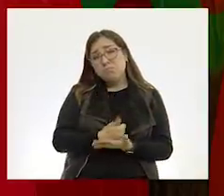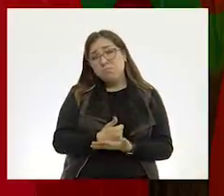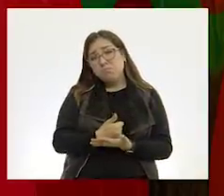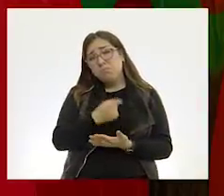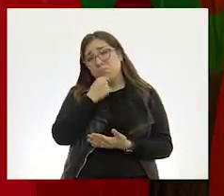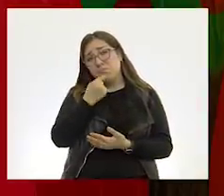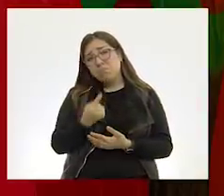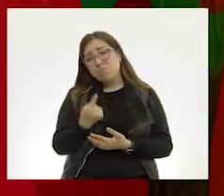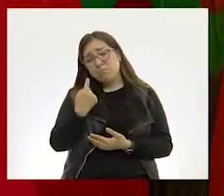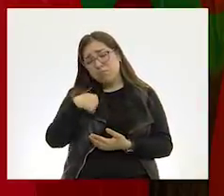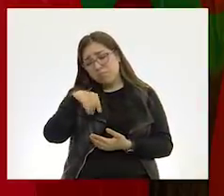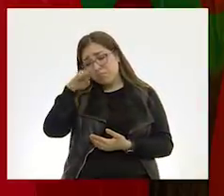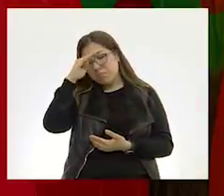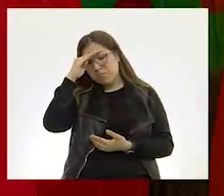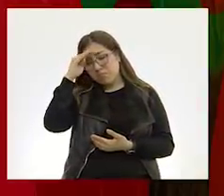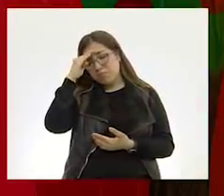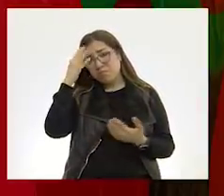pensé,